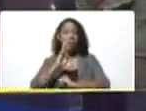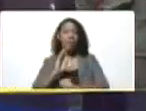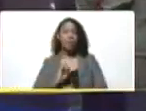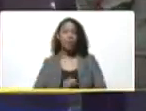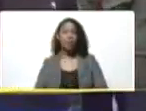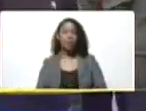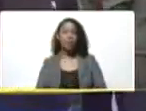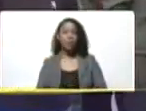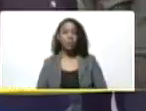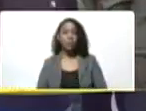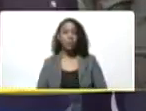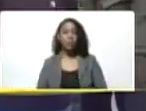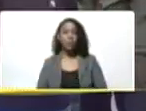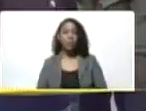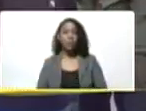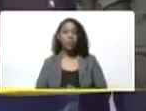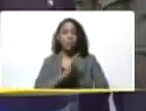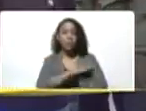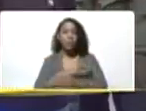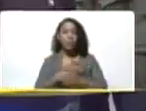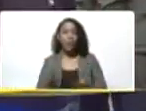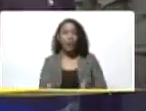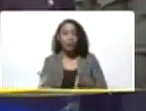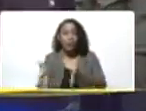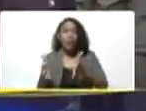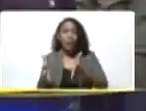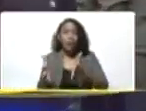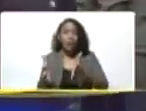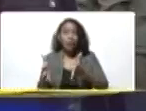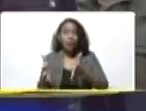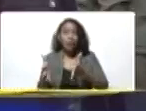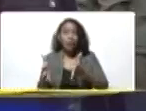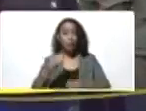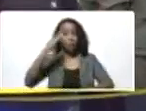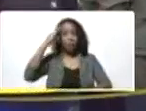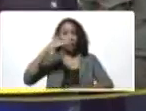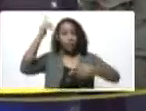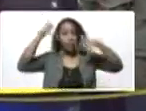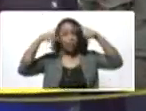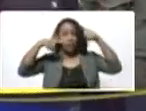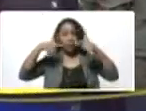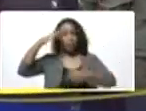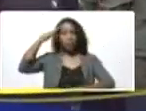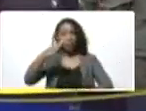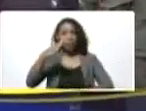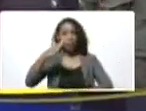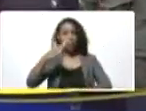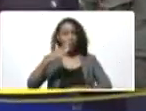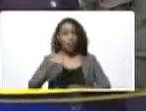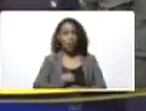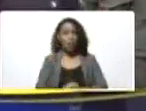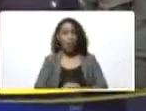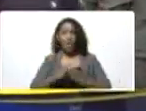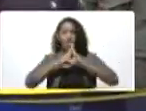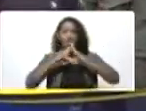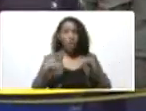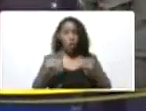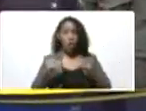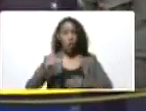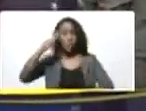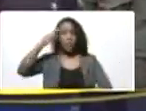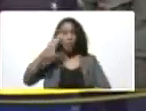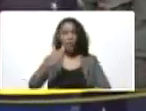ganar, fue que si él ganaba, él al comandante Arias Cárdenas y a todos los